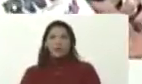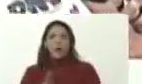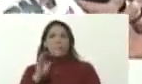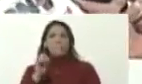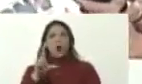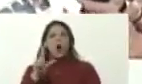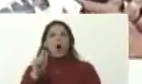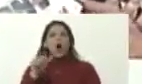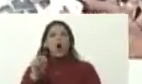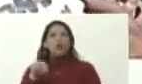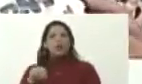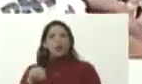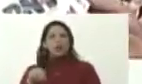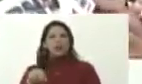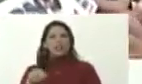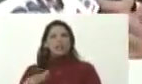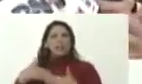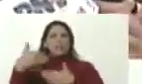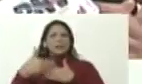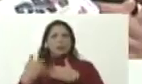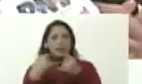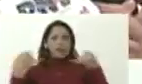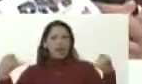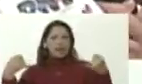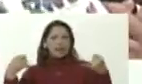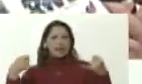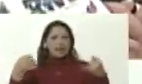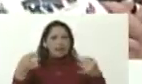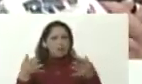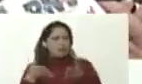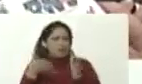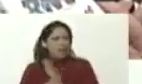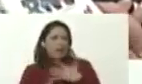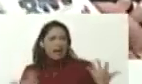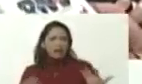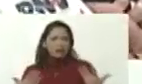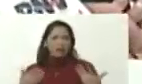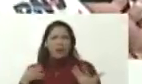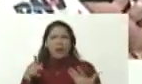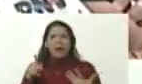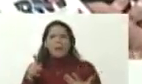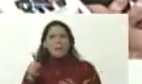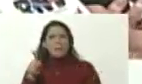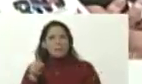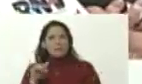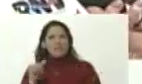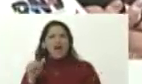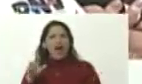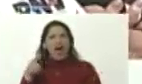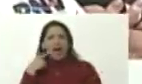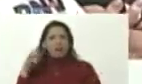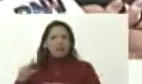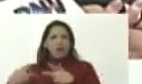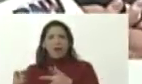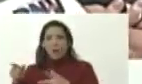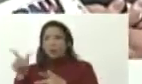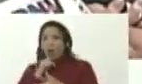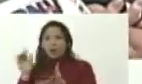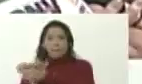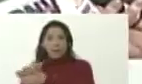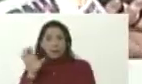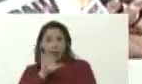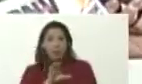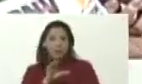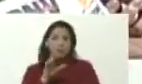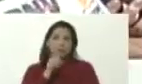pasó de la raya. ¿Cuál es la raya? ¿Acaso la raya es el TIAR? Es una gran contradicción que hay entre aquellos enemigos del país, enemigos de